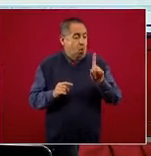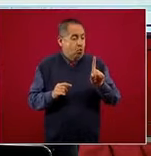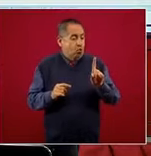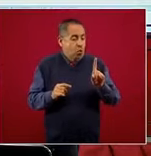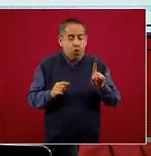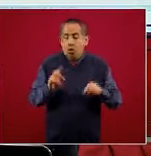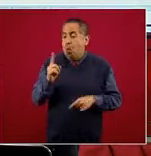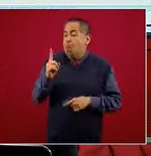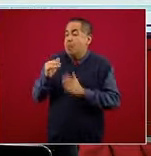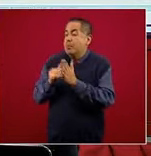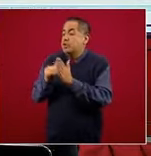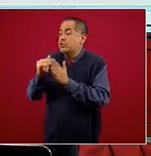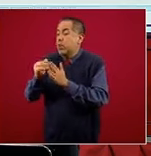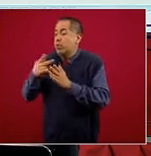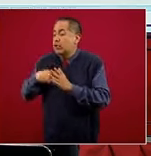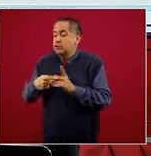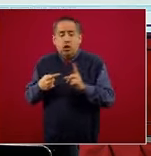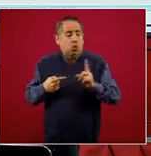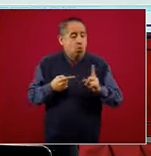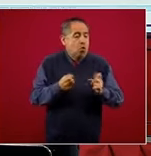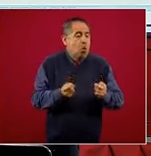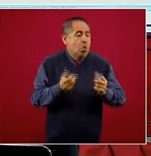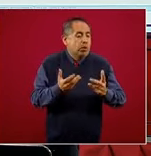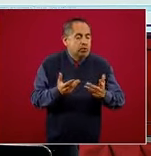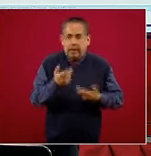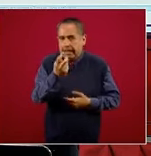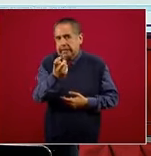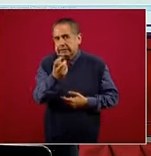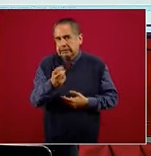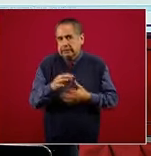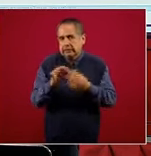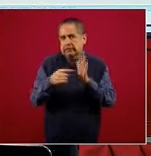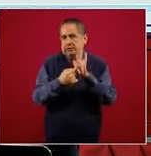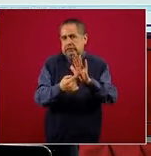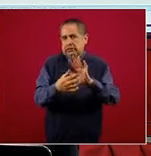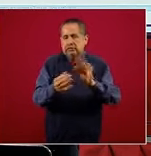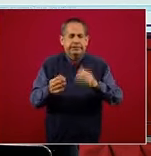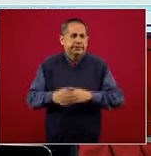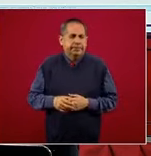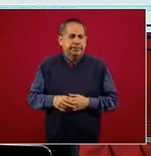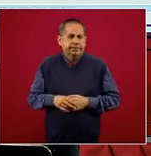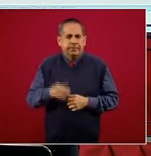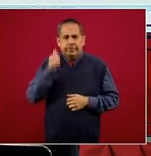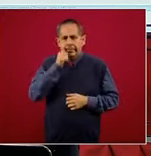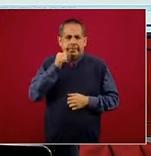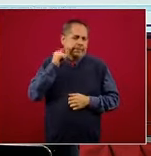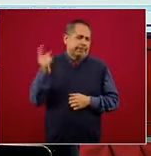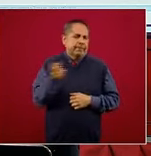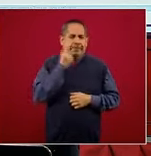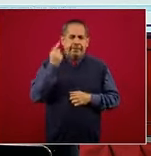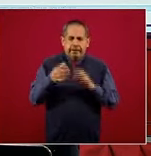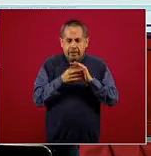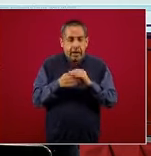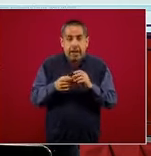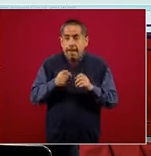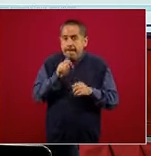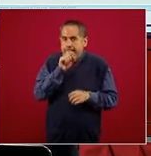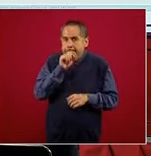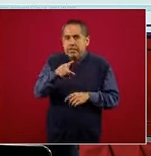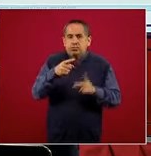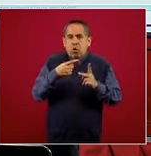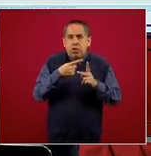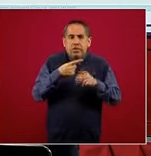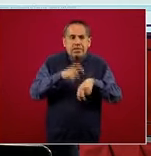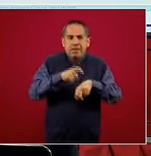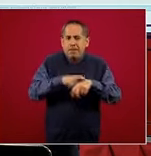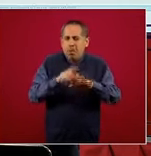por millón de habitantes. Y la otra razón es porque todos ellos están alineados en el tiempo al momento en